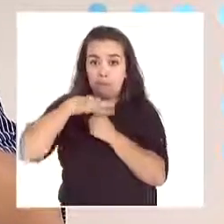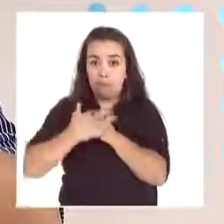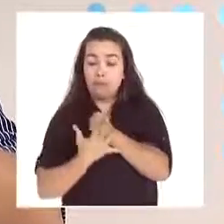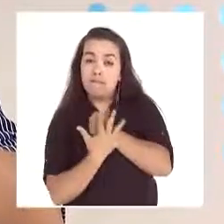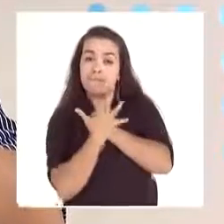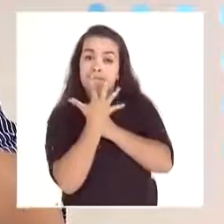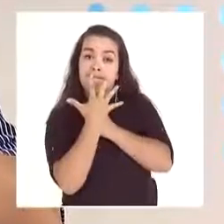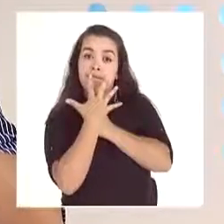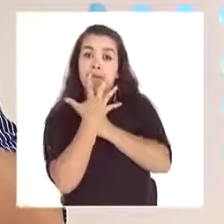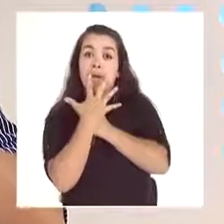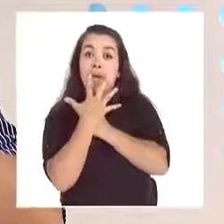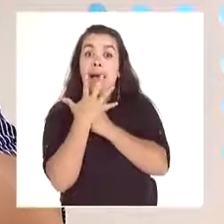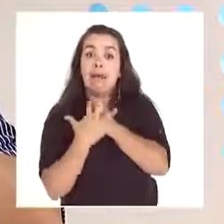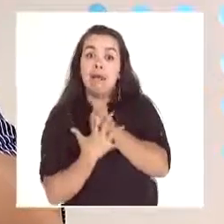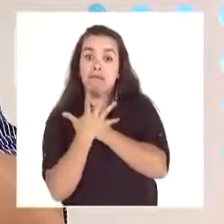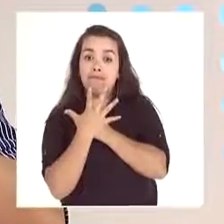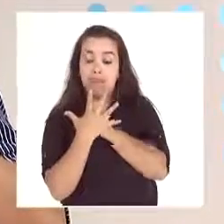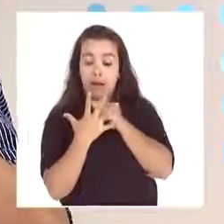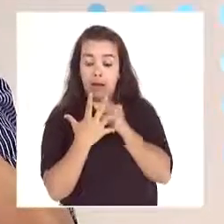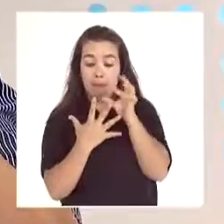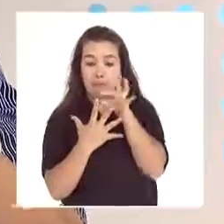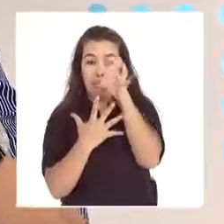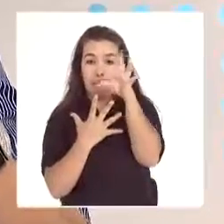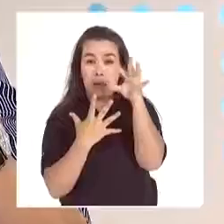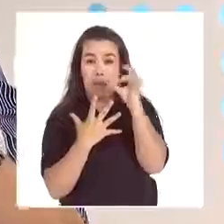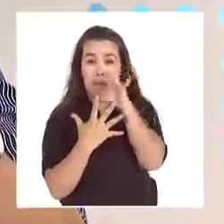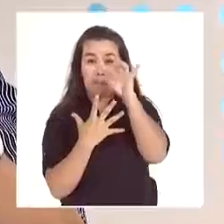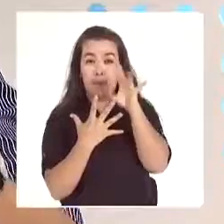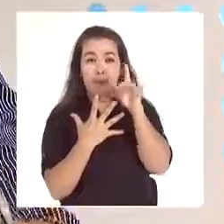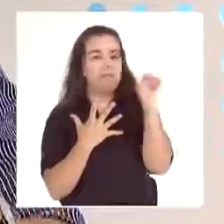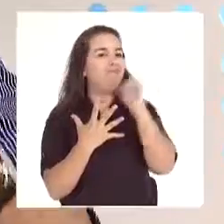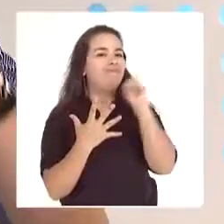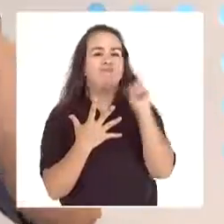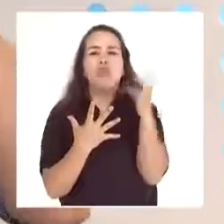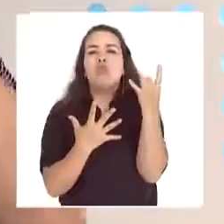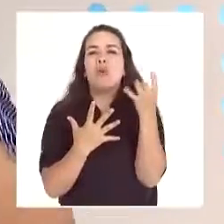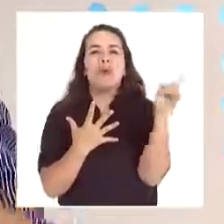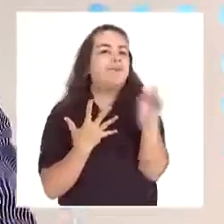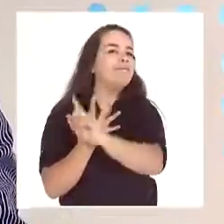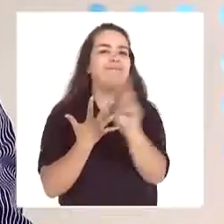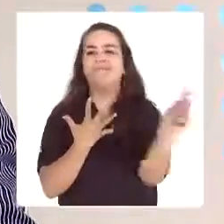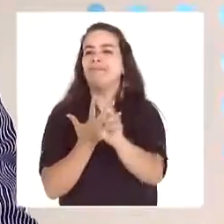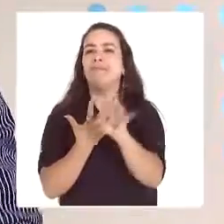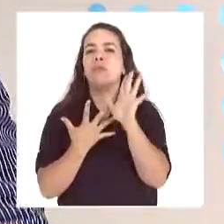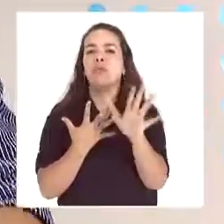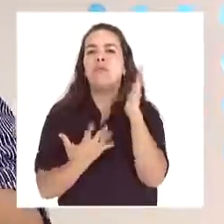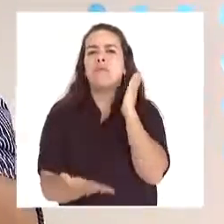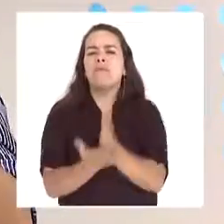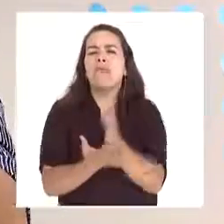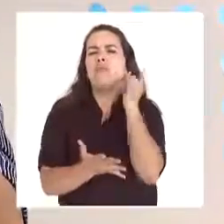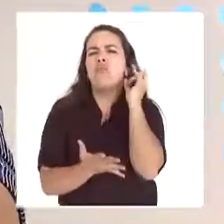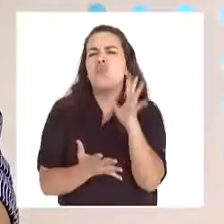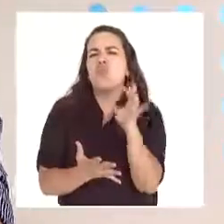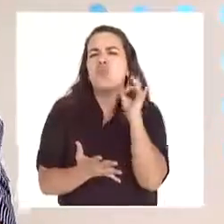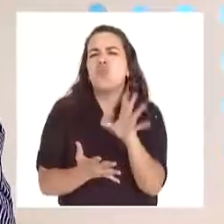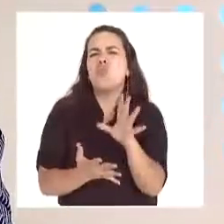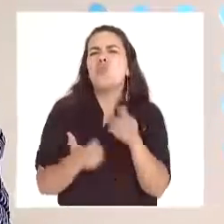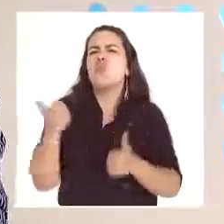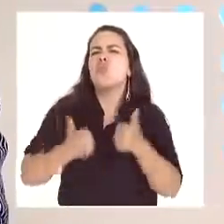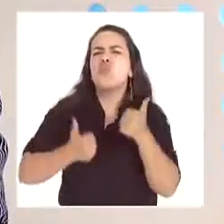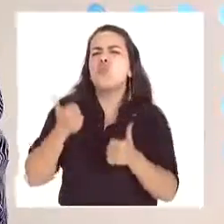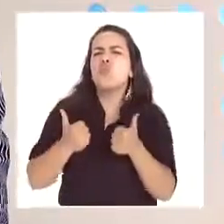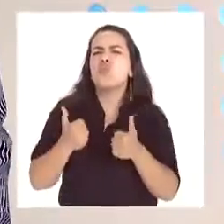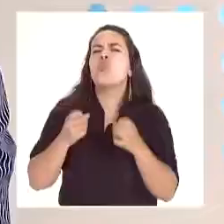no llegan esas terminaciones nerviosas, no causan el dolor. El dolor sucede es cuando se